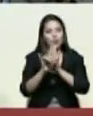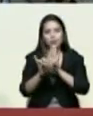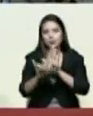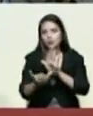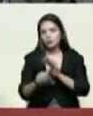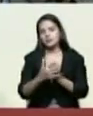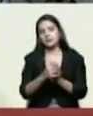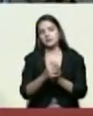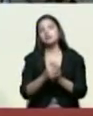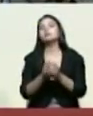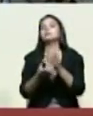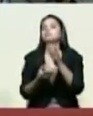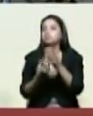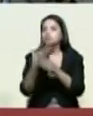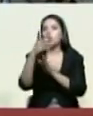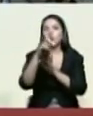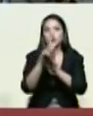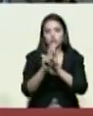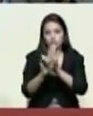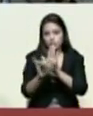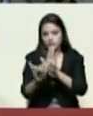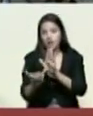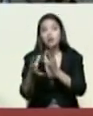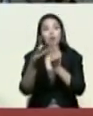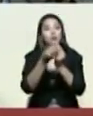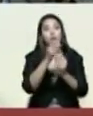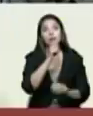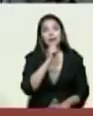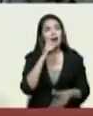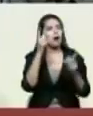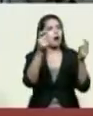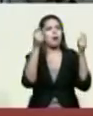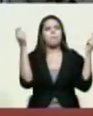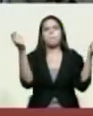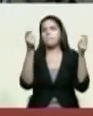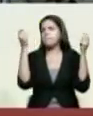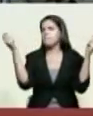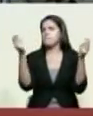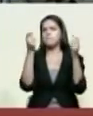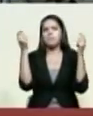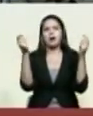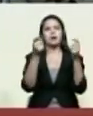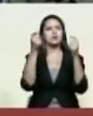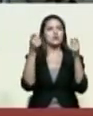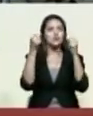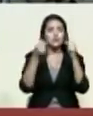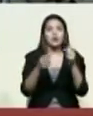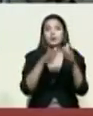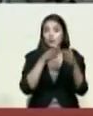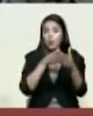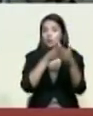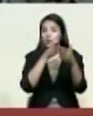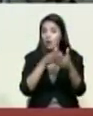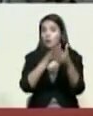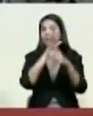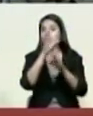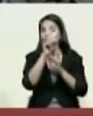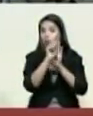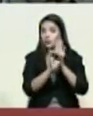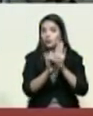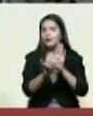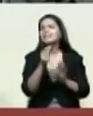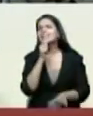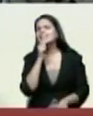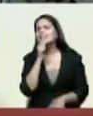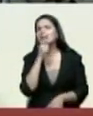Llegó la Asamblea Nacional Constituyente de la mano, pues, de una campaña feroz en contra de ellos, de esa Asamblea Nacional Constituyente.